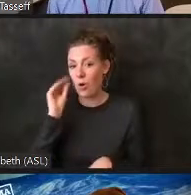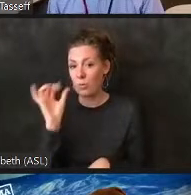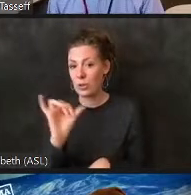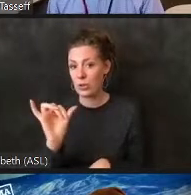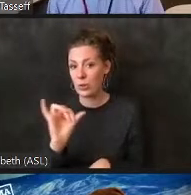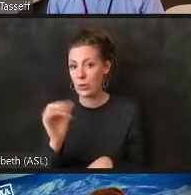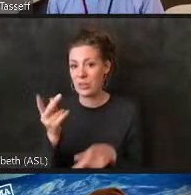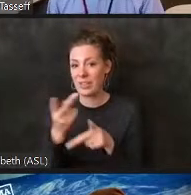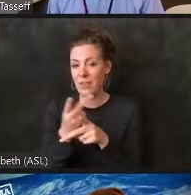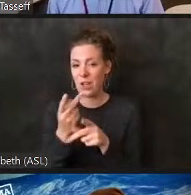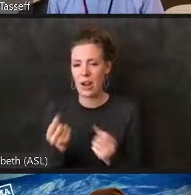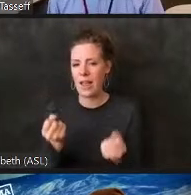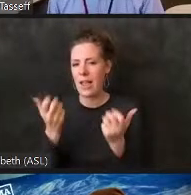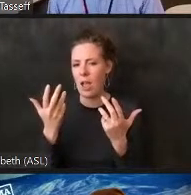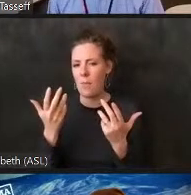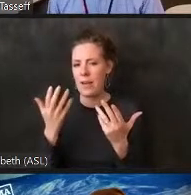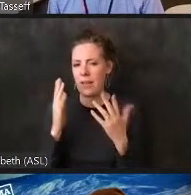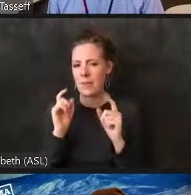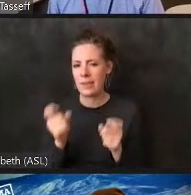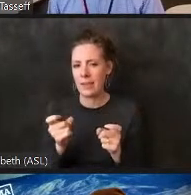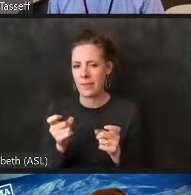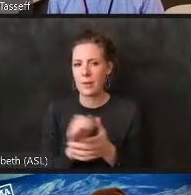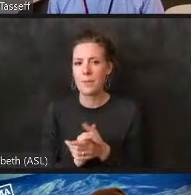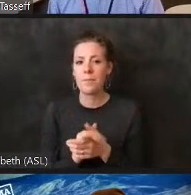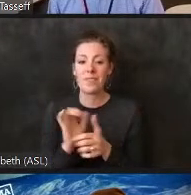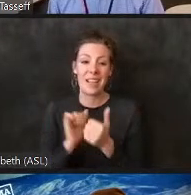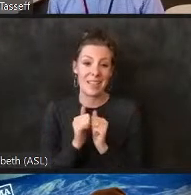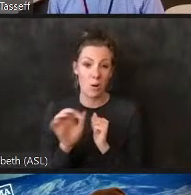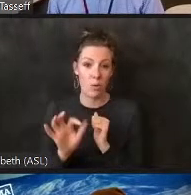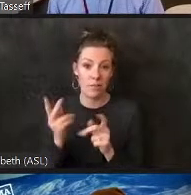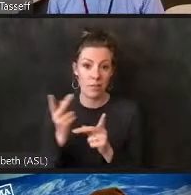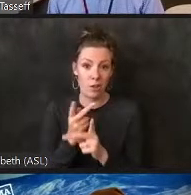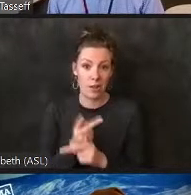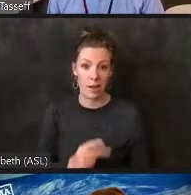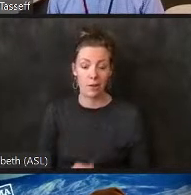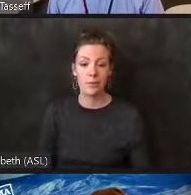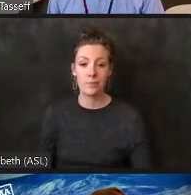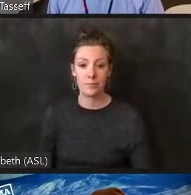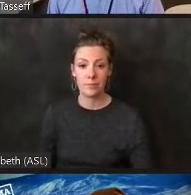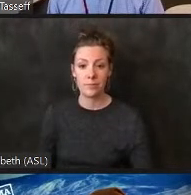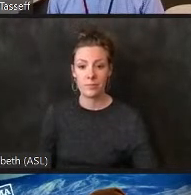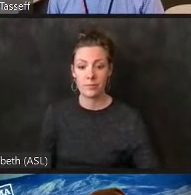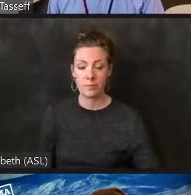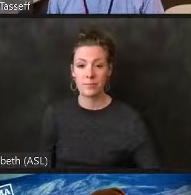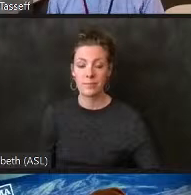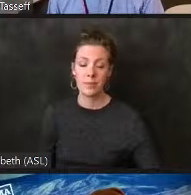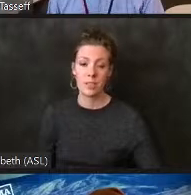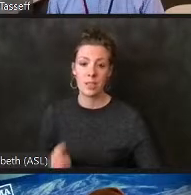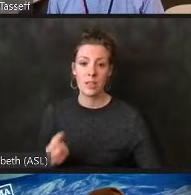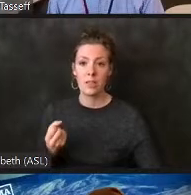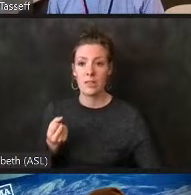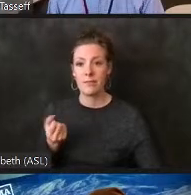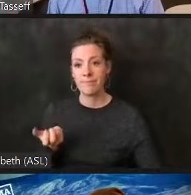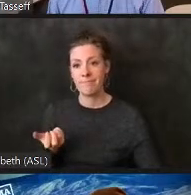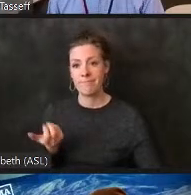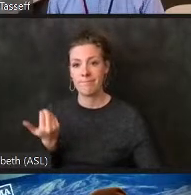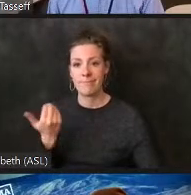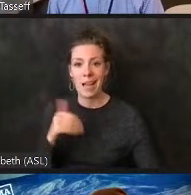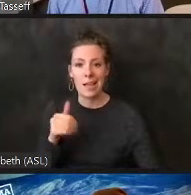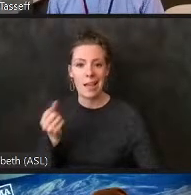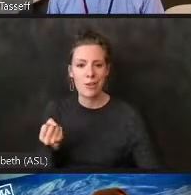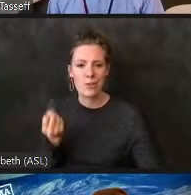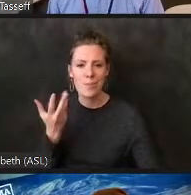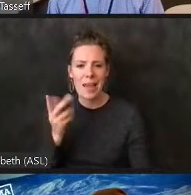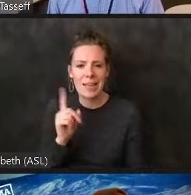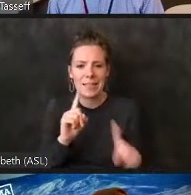compañeros que están trabajando con nosotros, ¿verdad? Estamos tratando de ver cuántas dosis están recibiendo cada